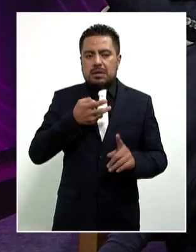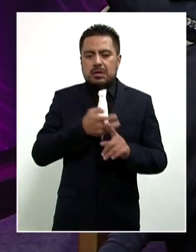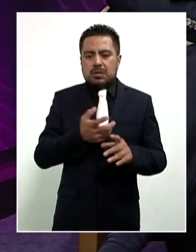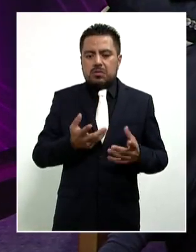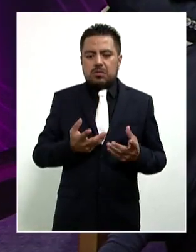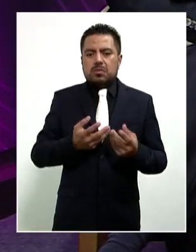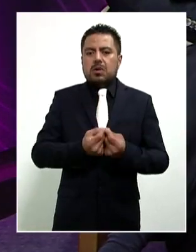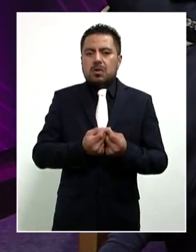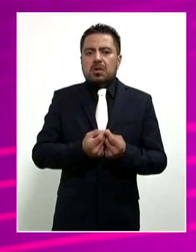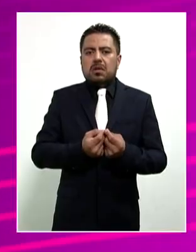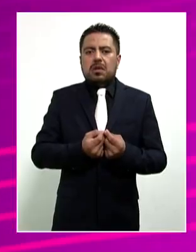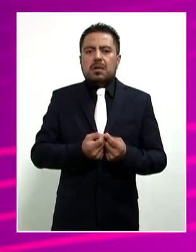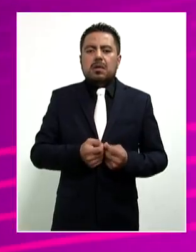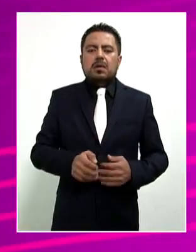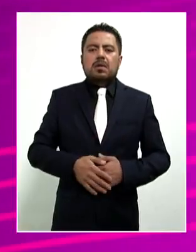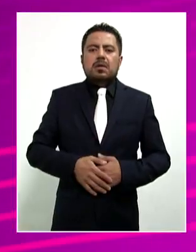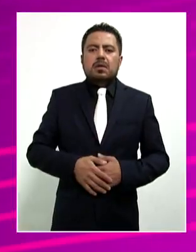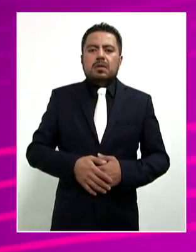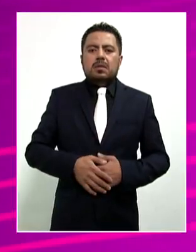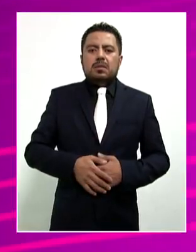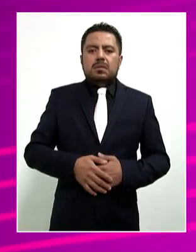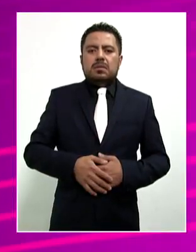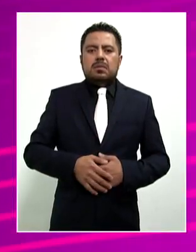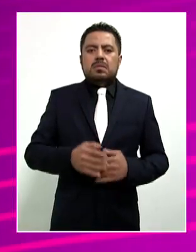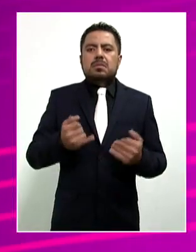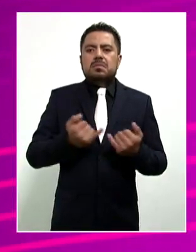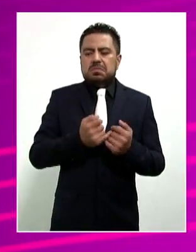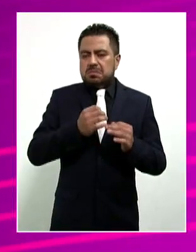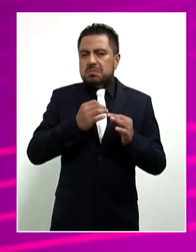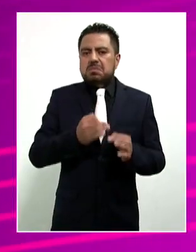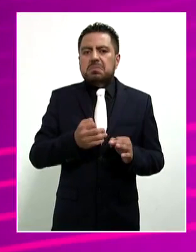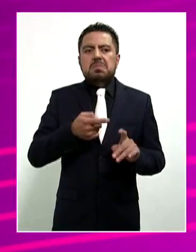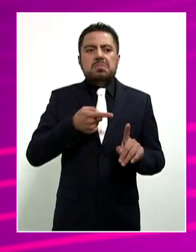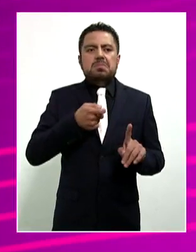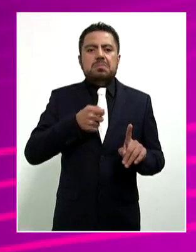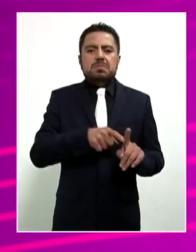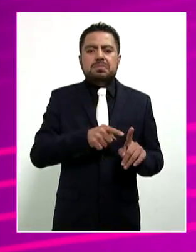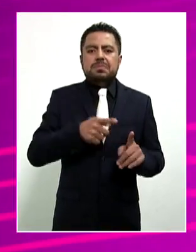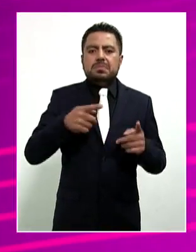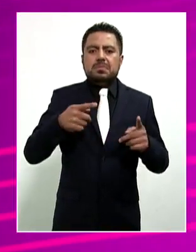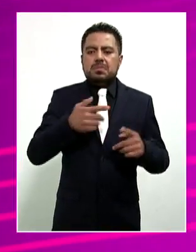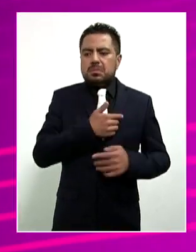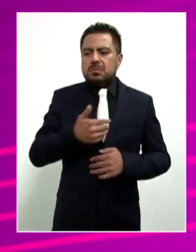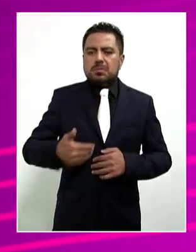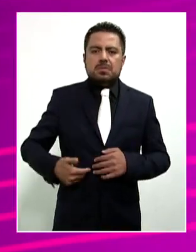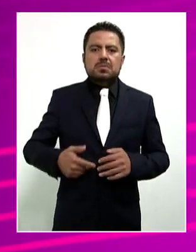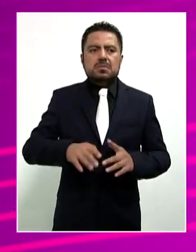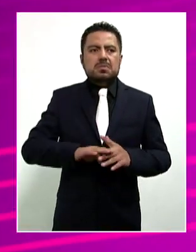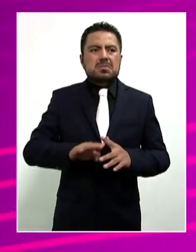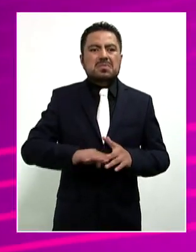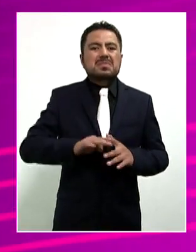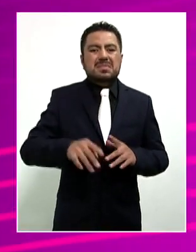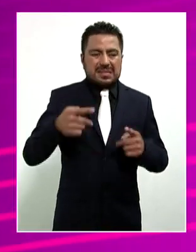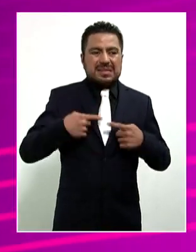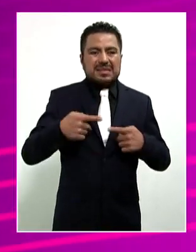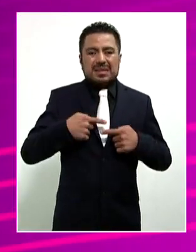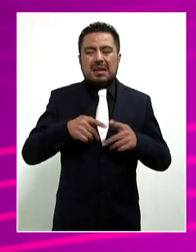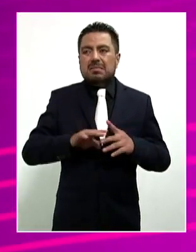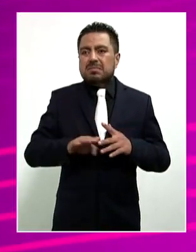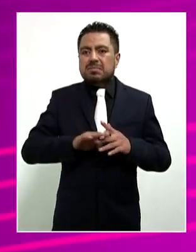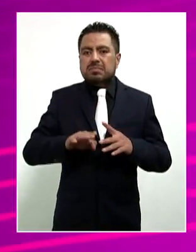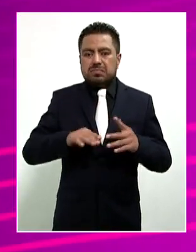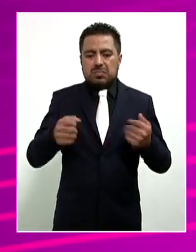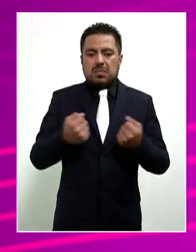ellas y realmente que la presencia de refugiadas